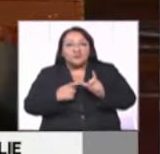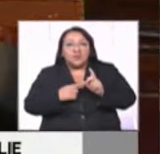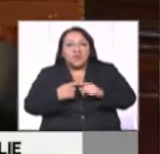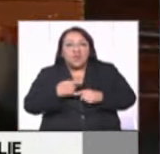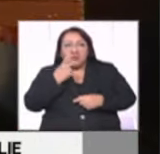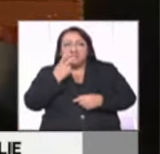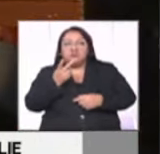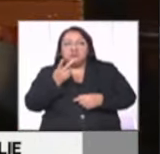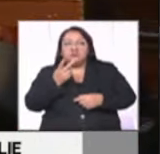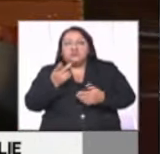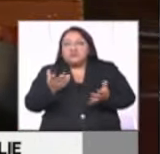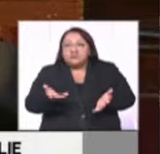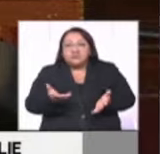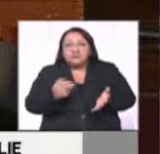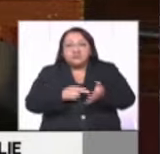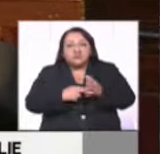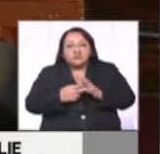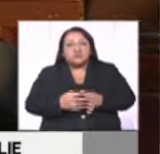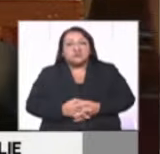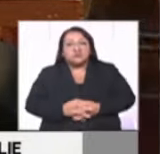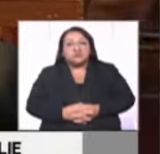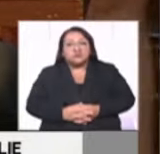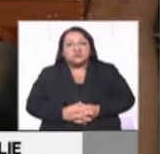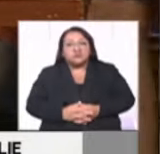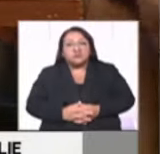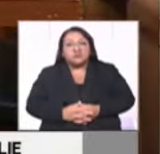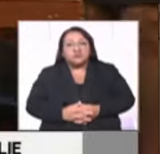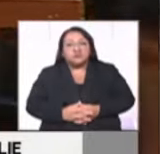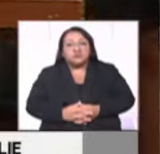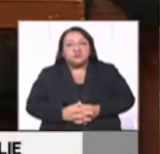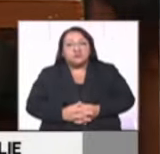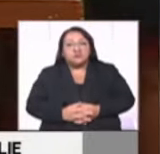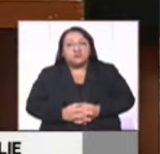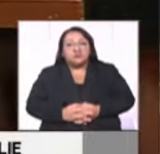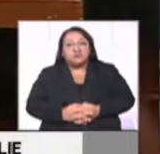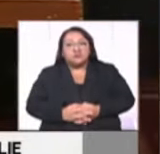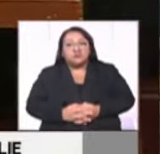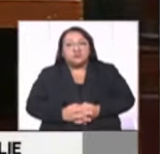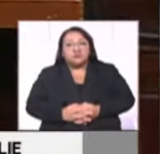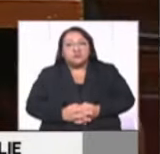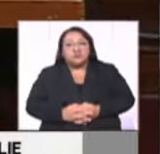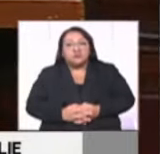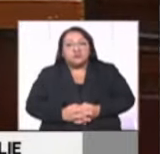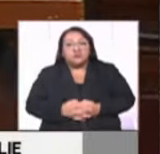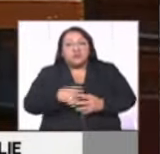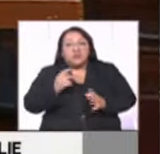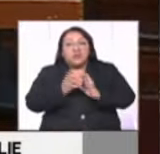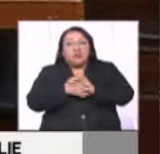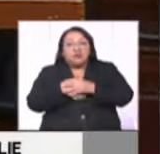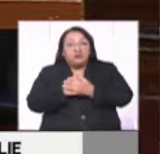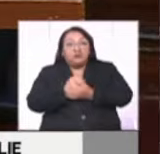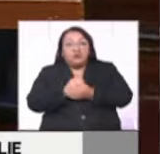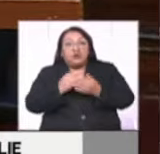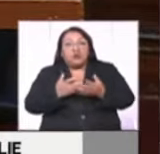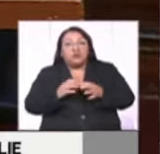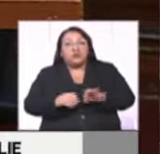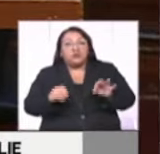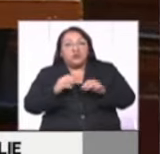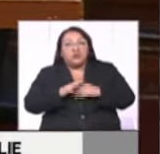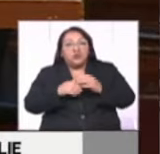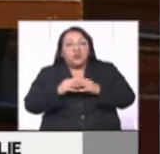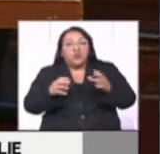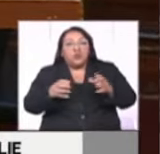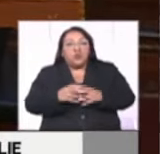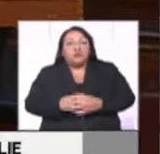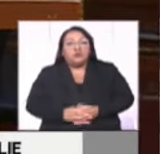claramente, han visto una oportunidad frente a una modernización de la